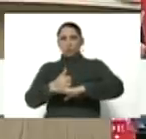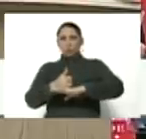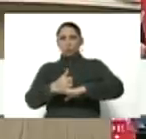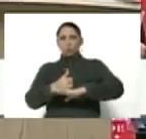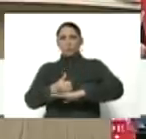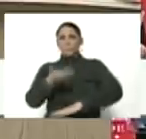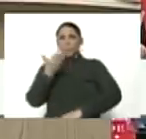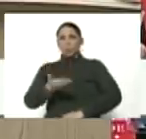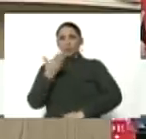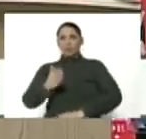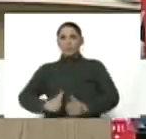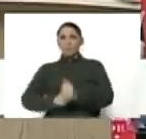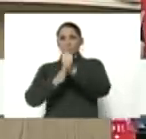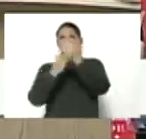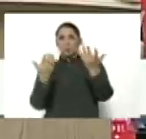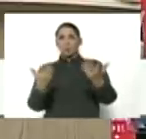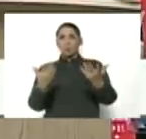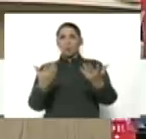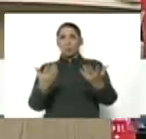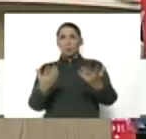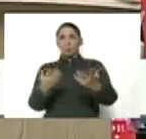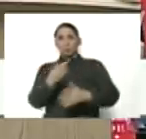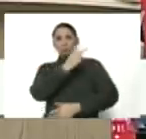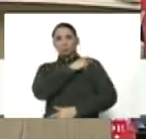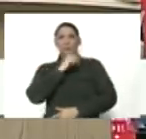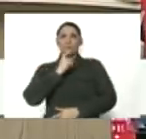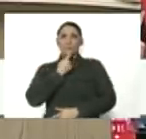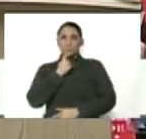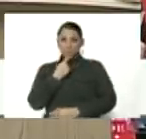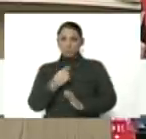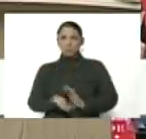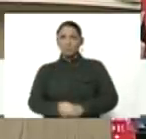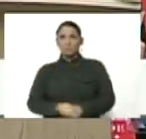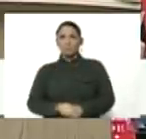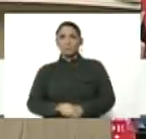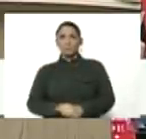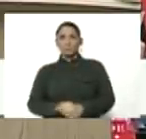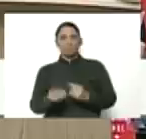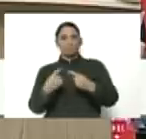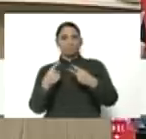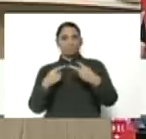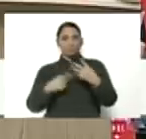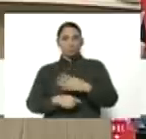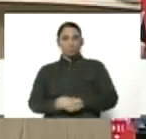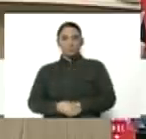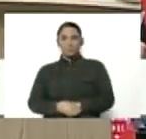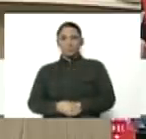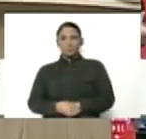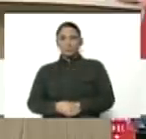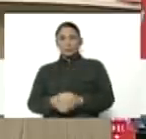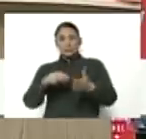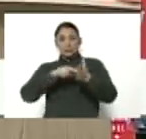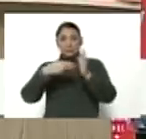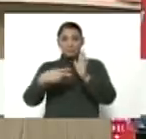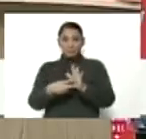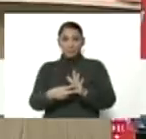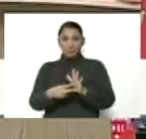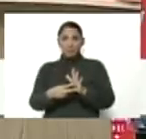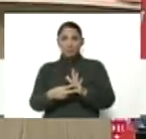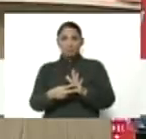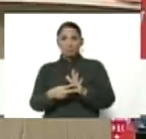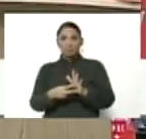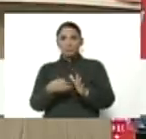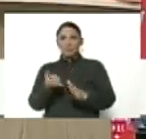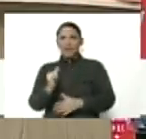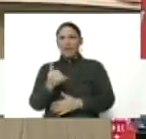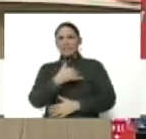Revolución Bolivariana, el general en jefe Vladimir Padrino López, etc. Es decir, que lo que está